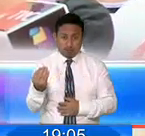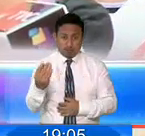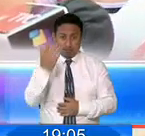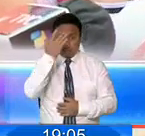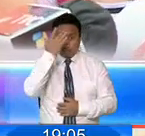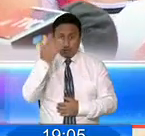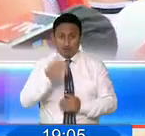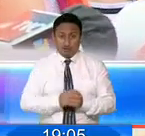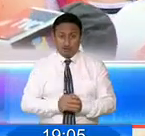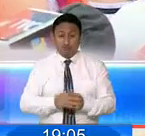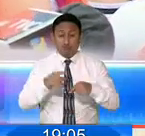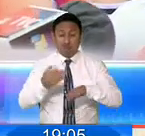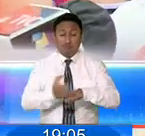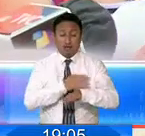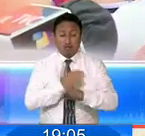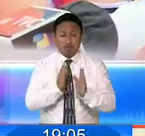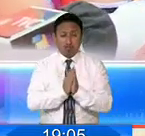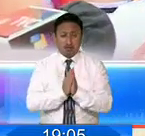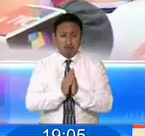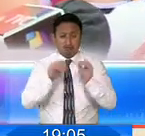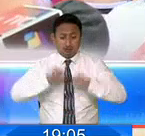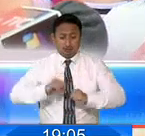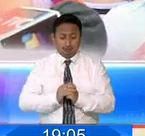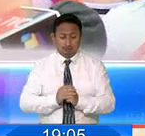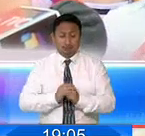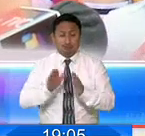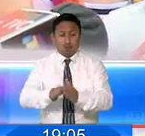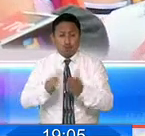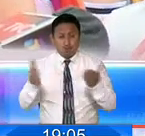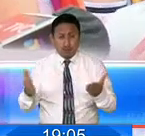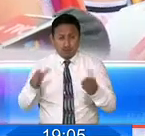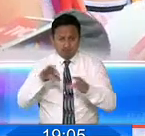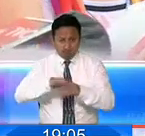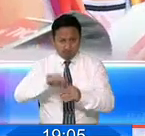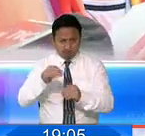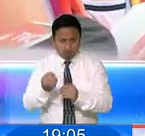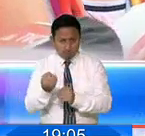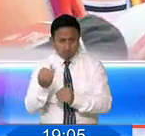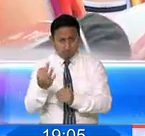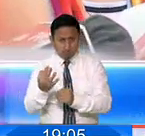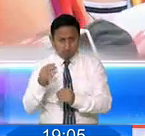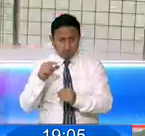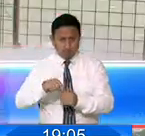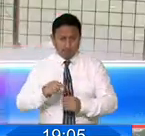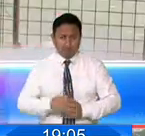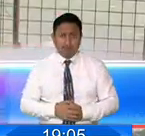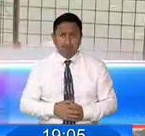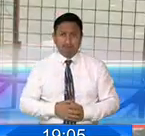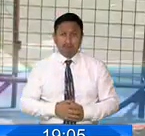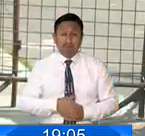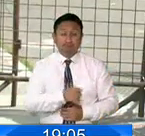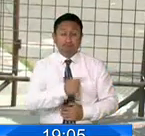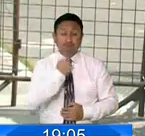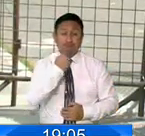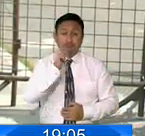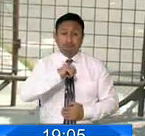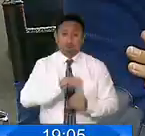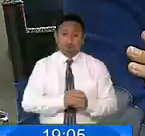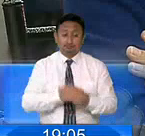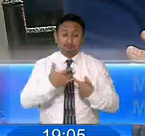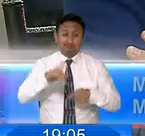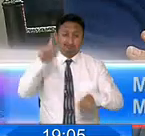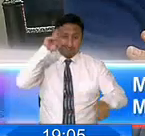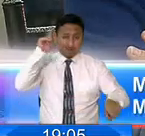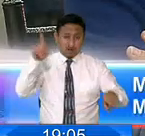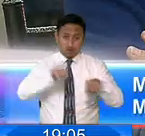se pidió, que se abra las urnas o las mesas de escrutinio. Según ellos, al haberse roto el acuerdo por parte del